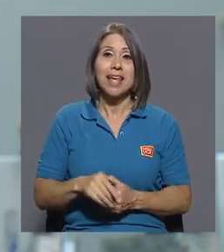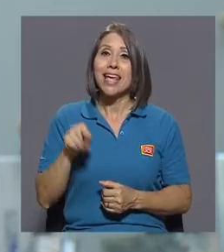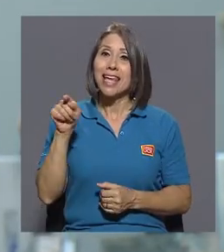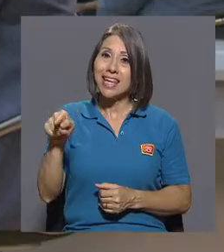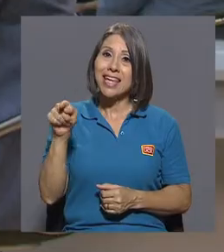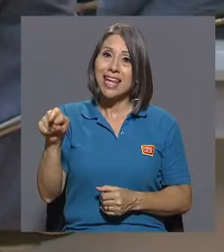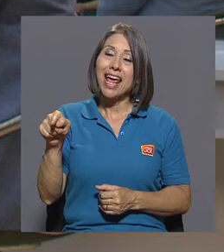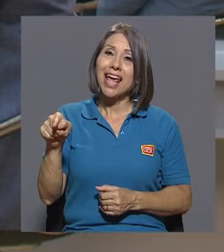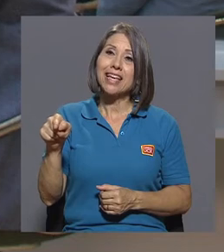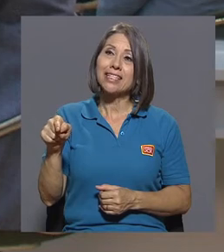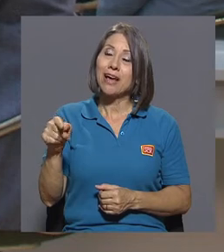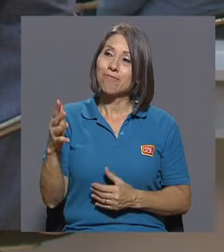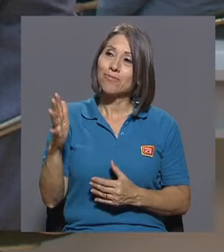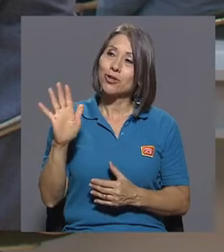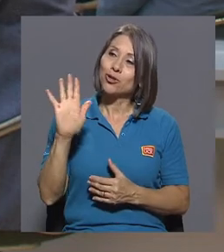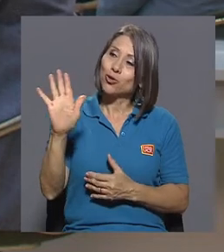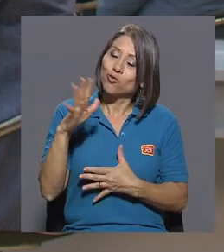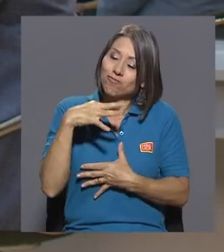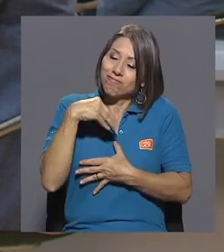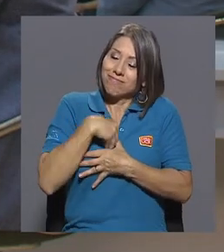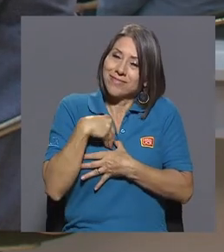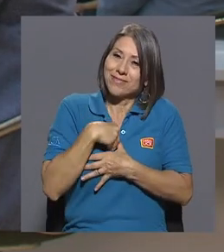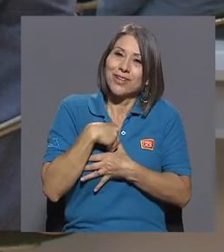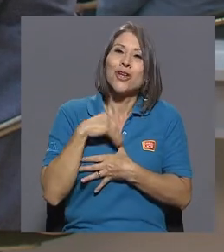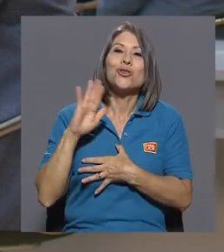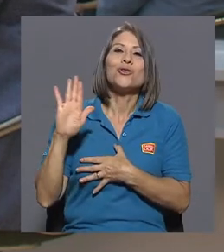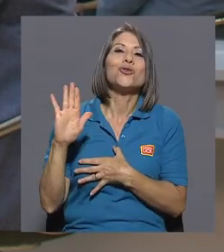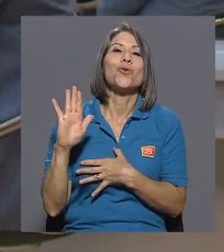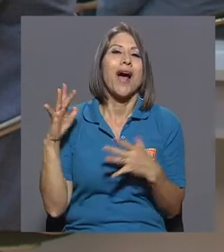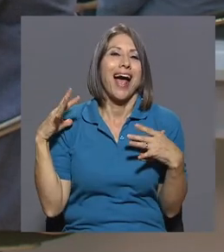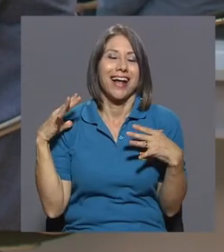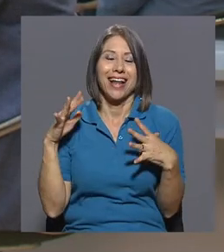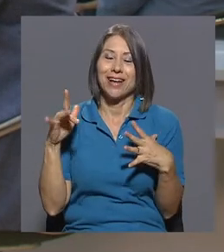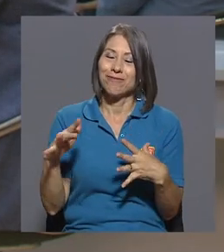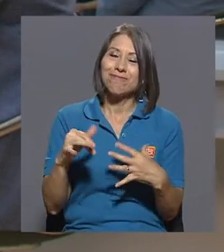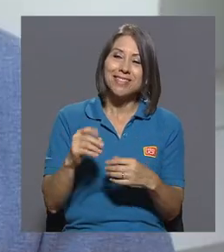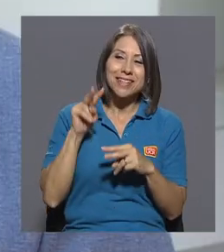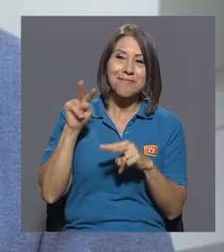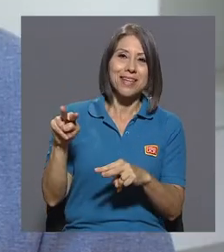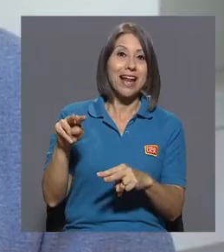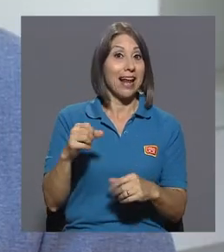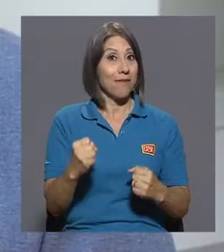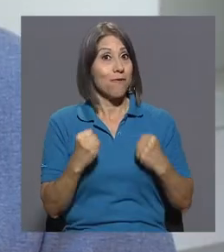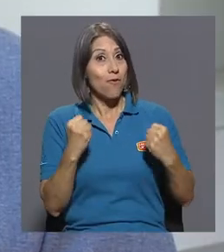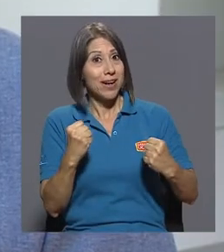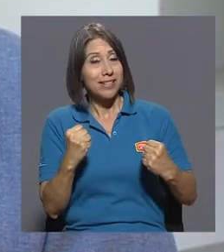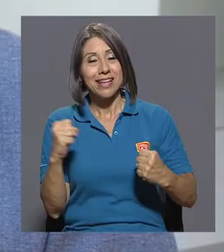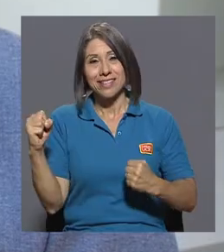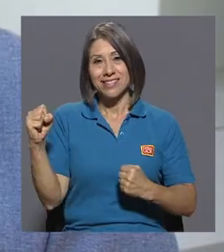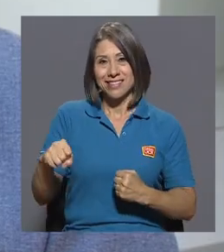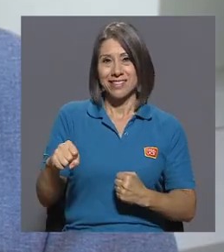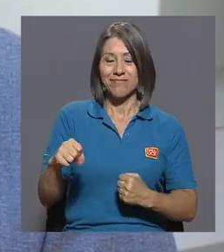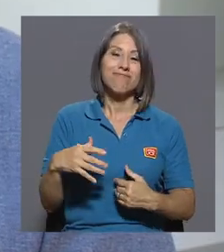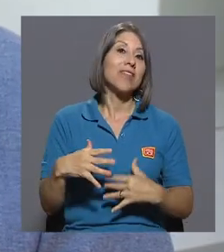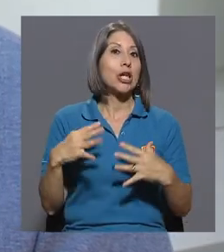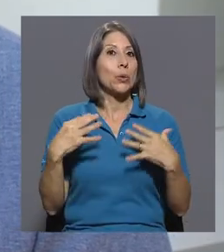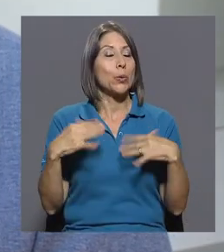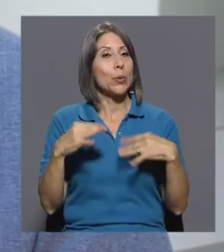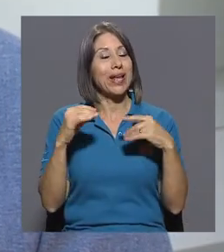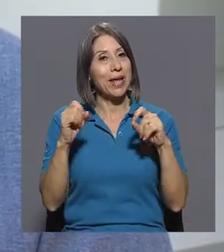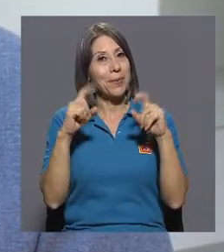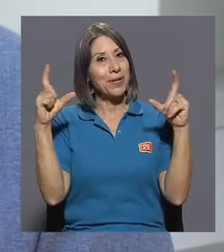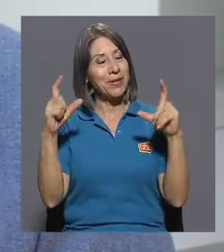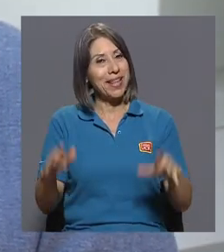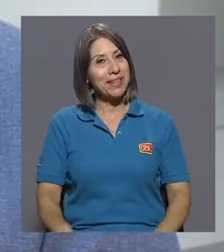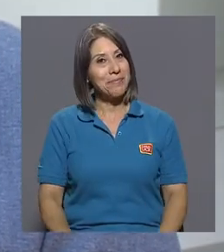tiene. Que la fuerza que lleva dentro también. Sí, sí, bastante. Qué impresionante, Ángel. Impresionante. Sí. Así que después de